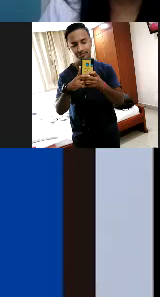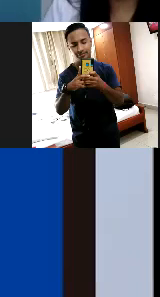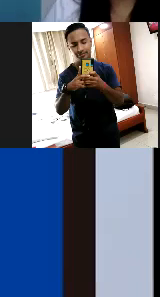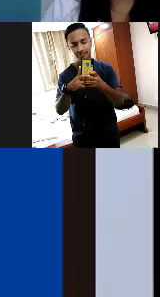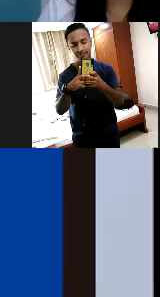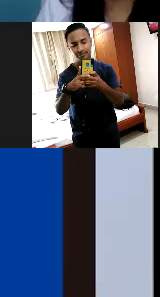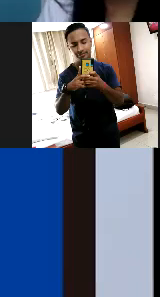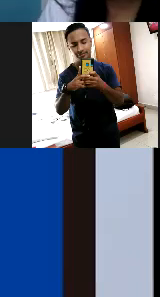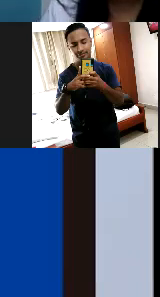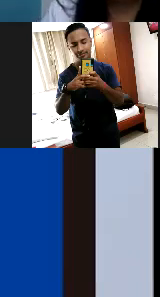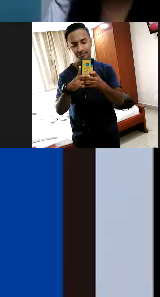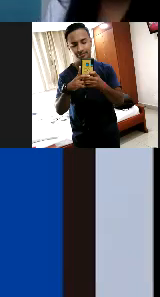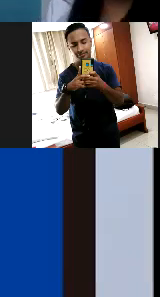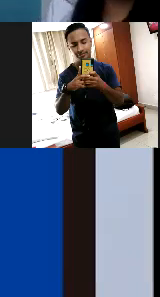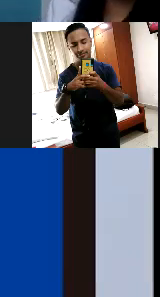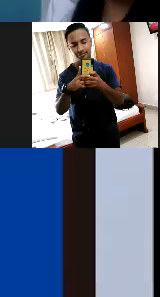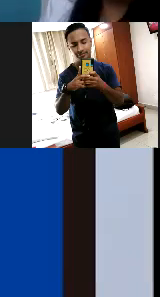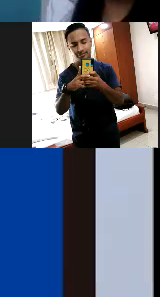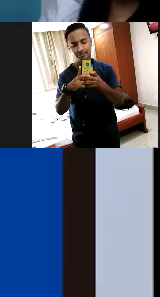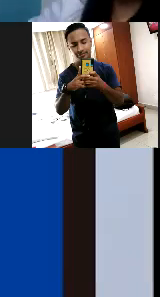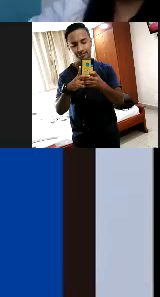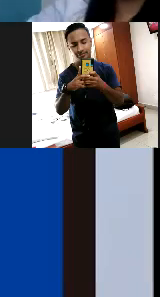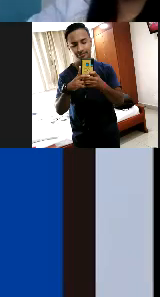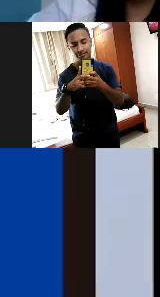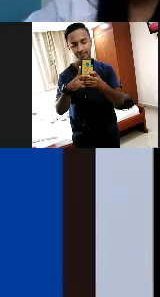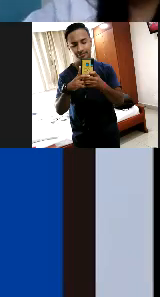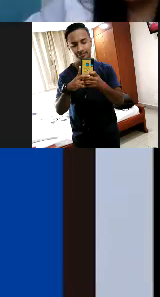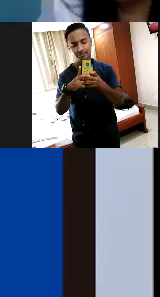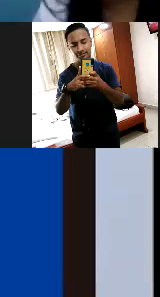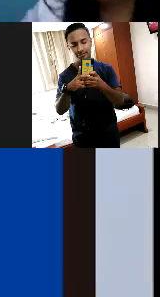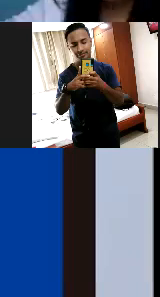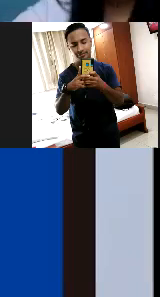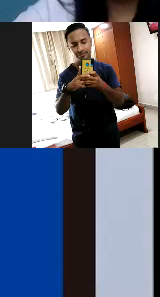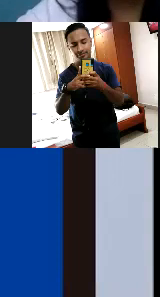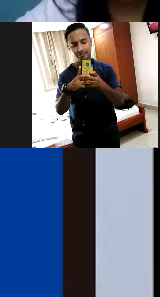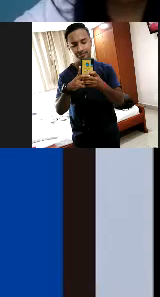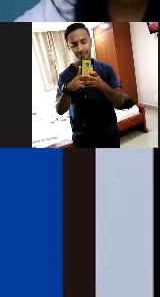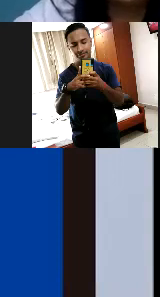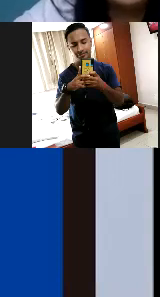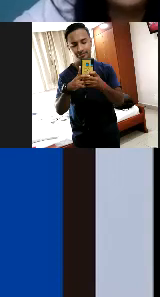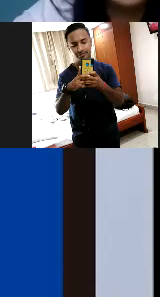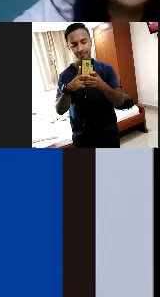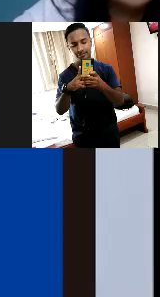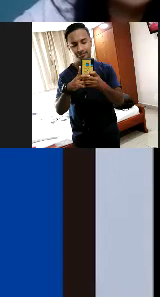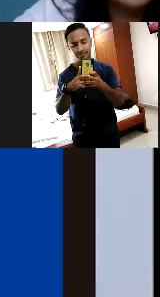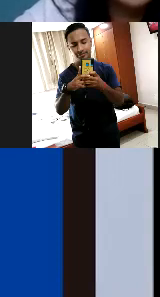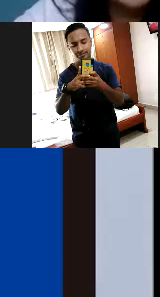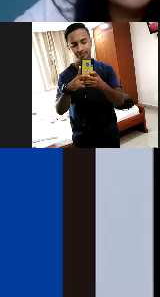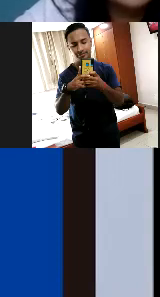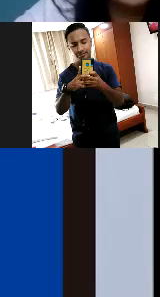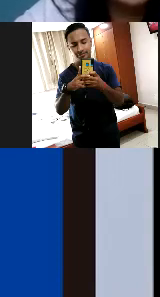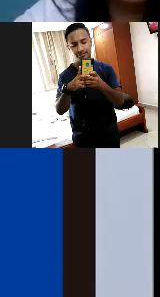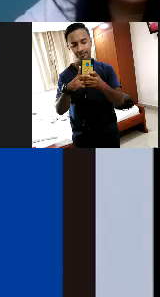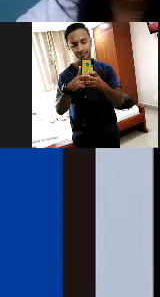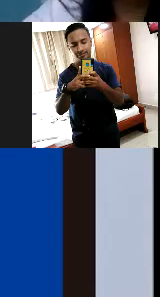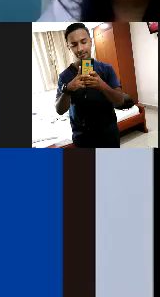Ya tenemos otro tipo de diálisis peritoneal continua o ambulatoria. Esta es un poco más tediosa, un poco más